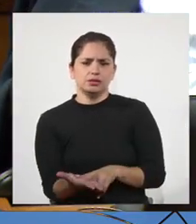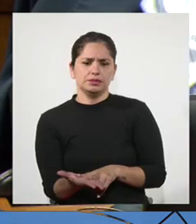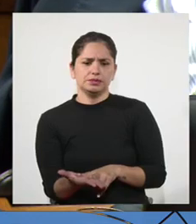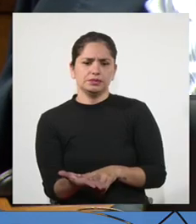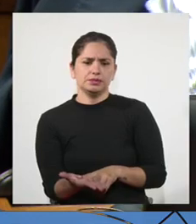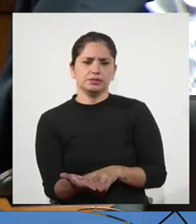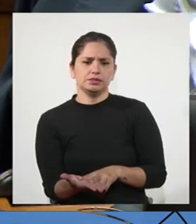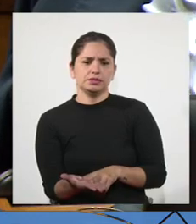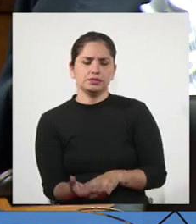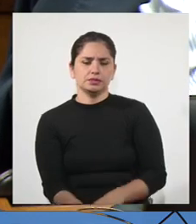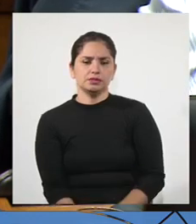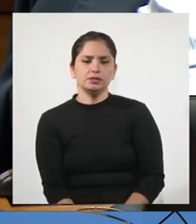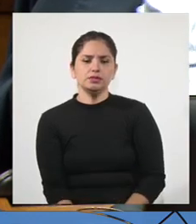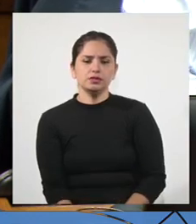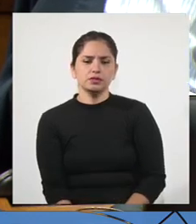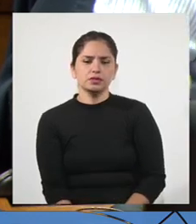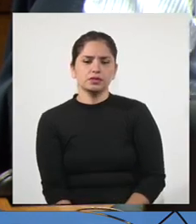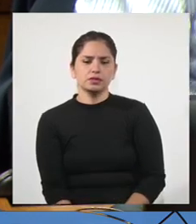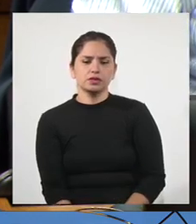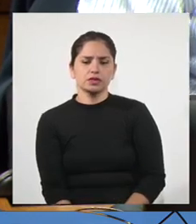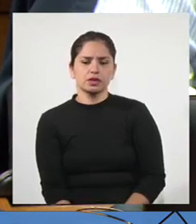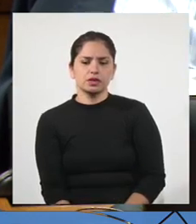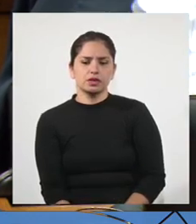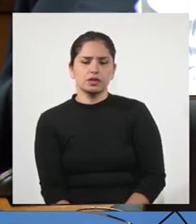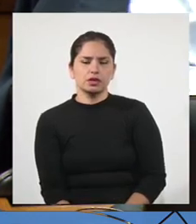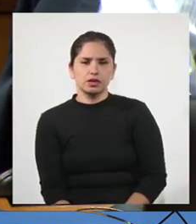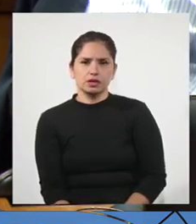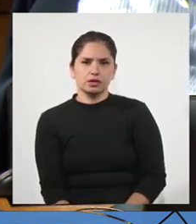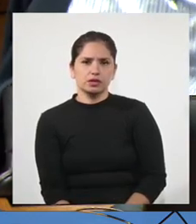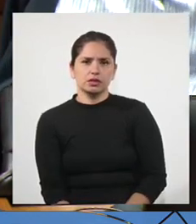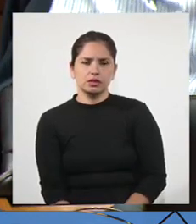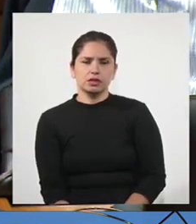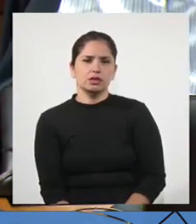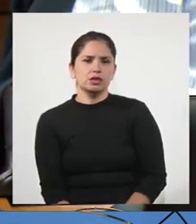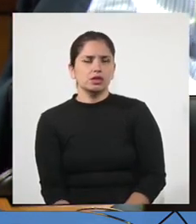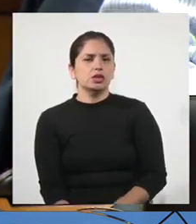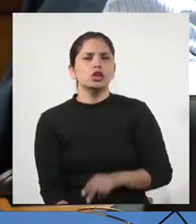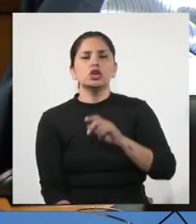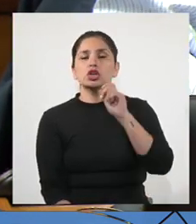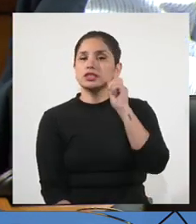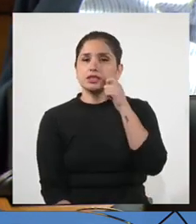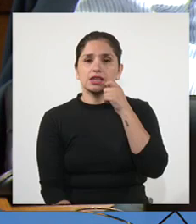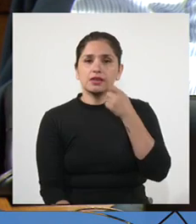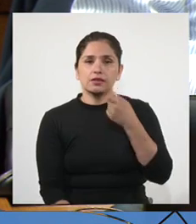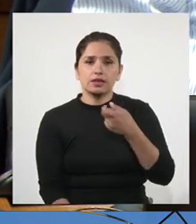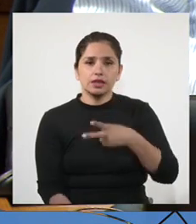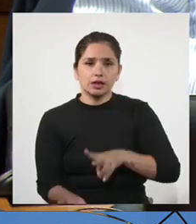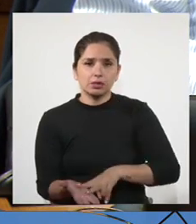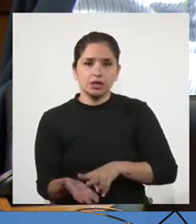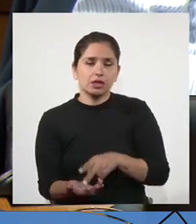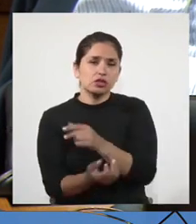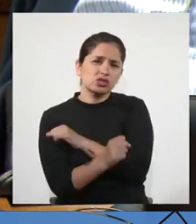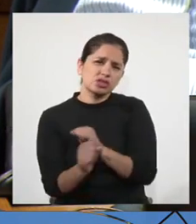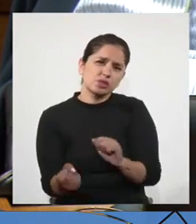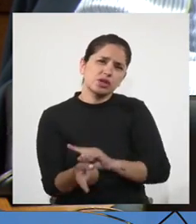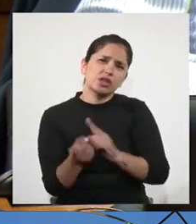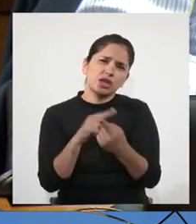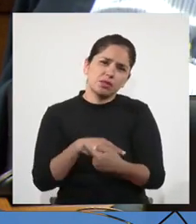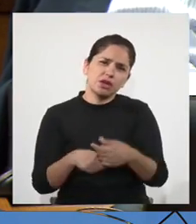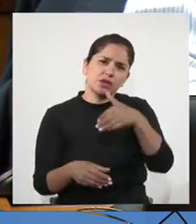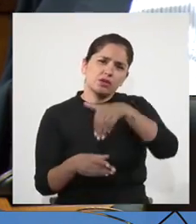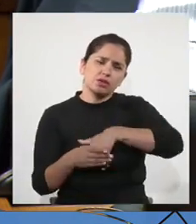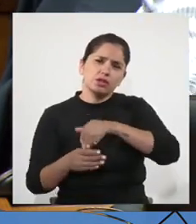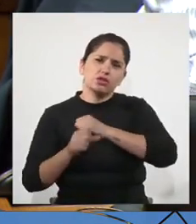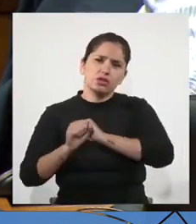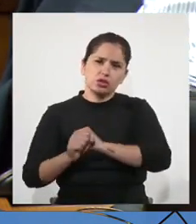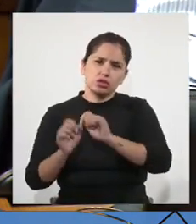Montes, que experto presupuestario podrá coincidir, digamos, el efecto práctico no se puede cambiar votando en contra de la